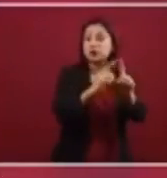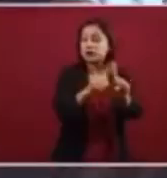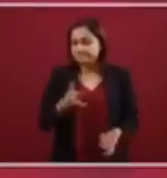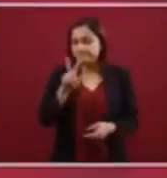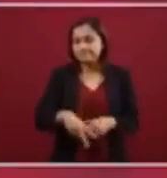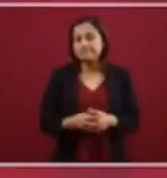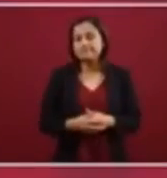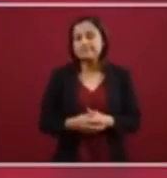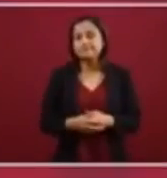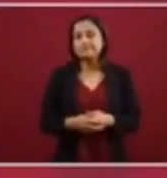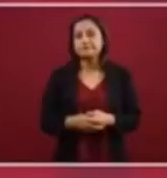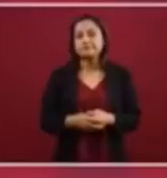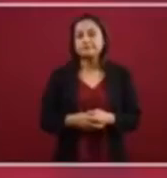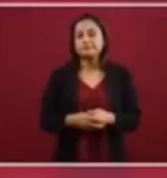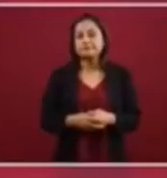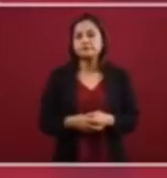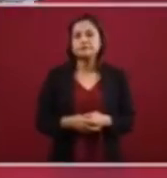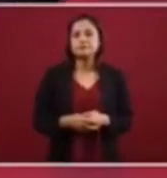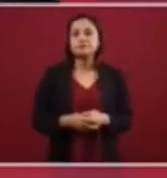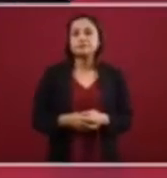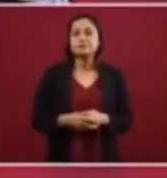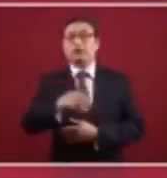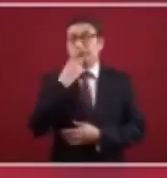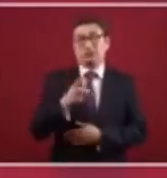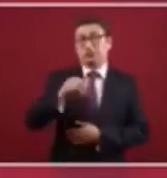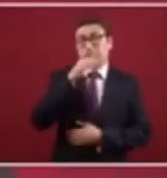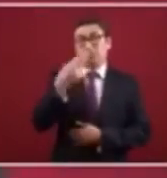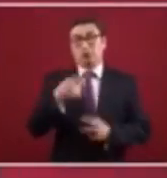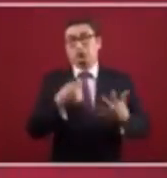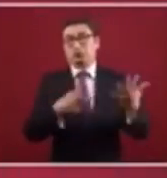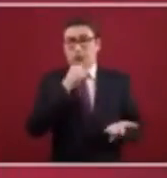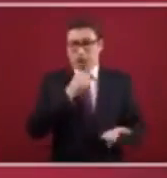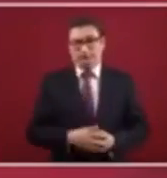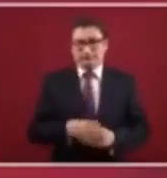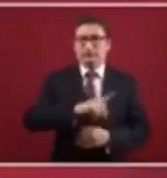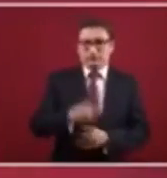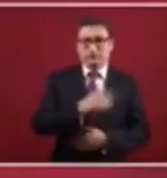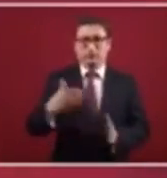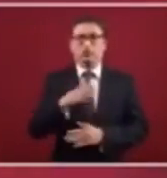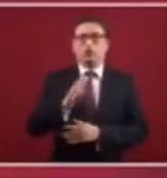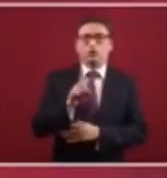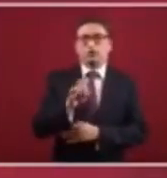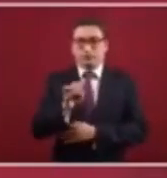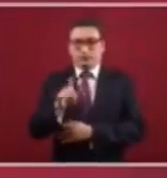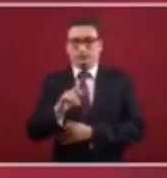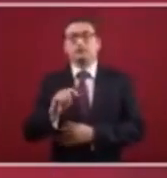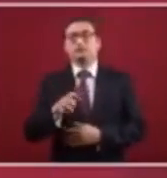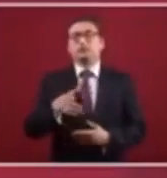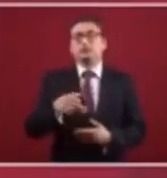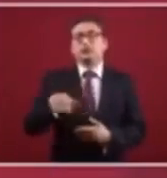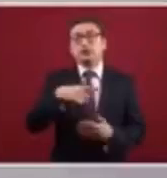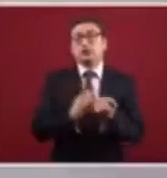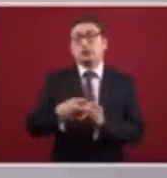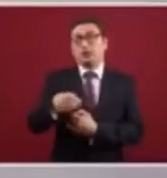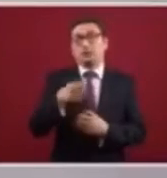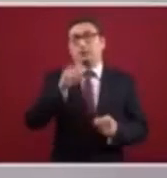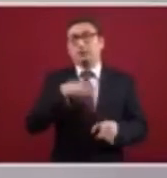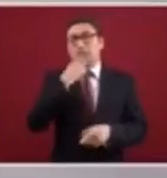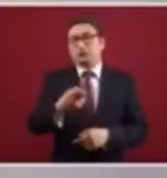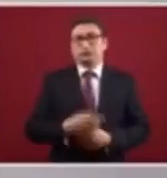simular, para eso, el Instituto de la Transparencia. Y luego, en el caso de Odebrecht, también llegaron a